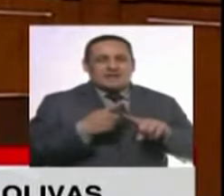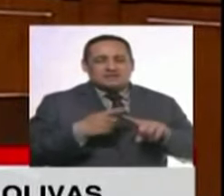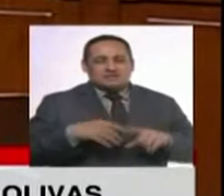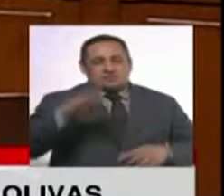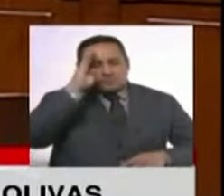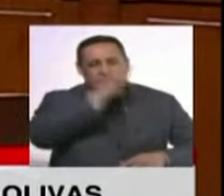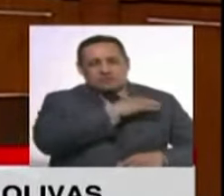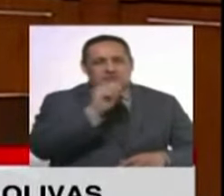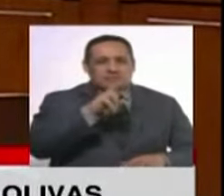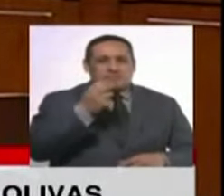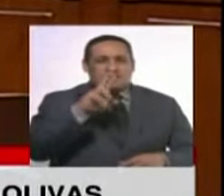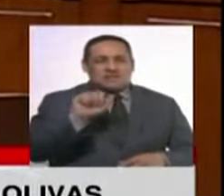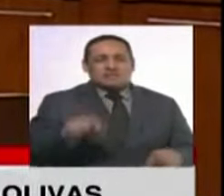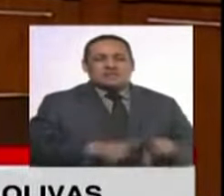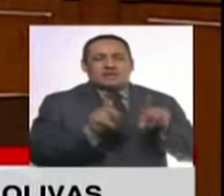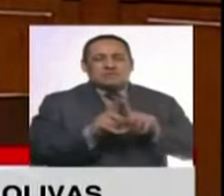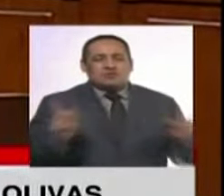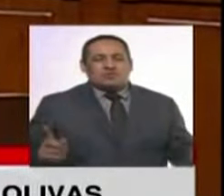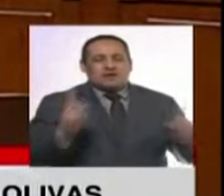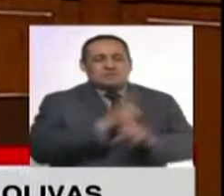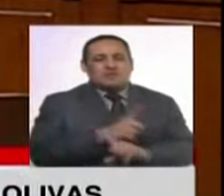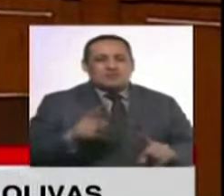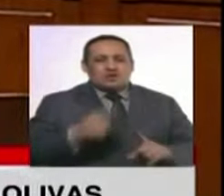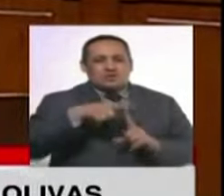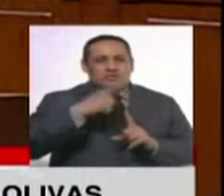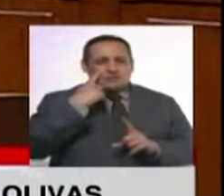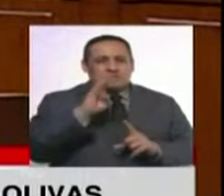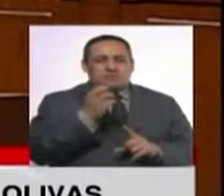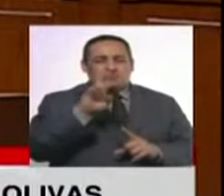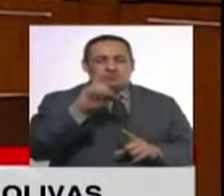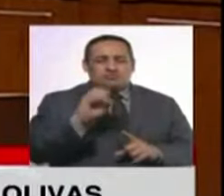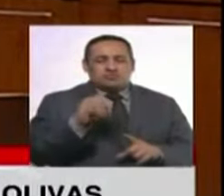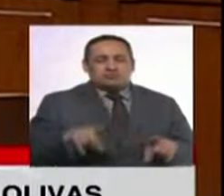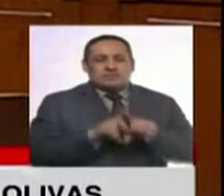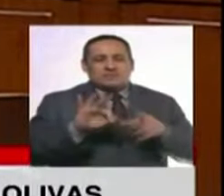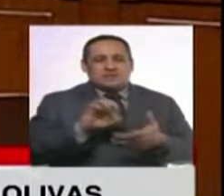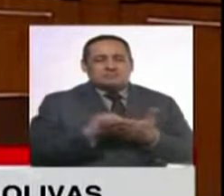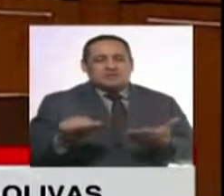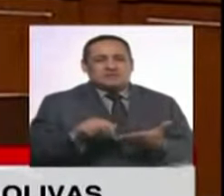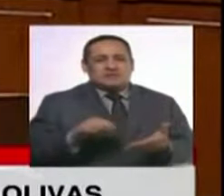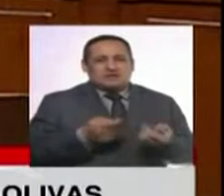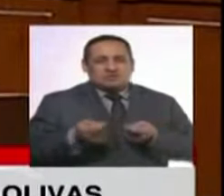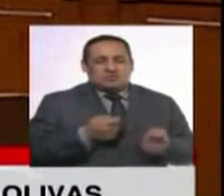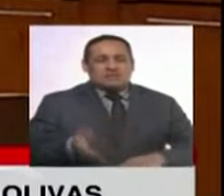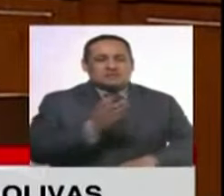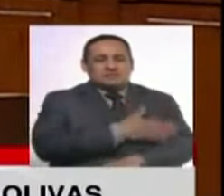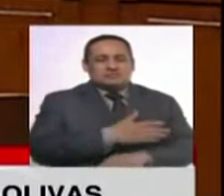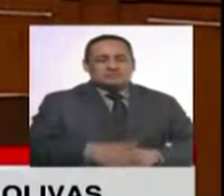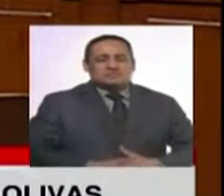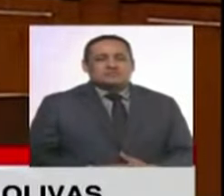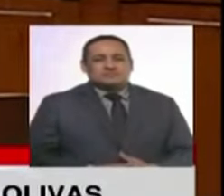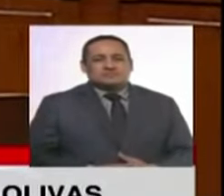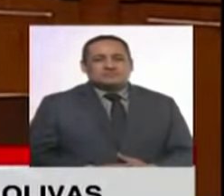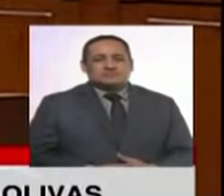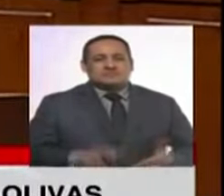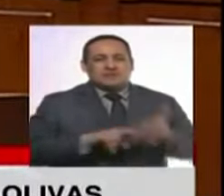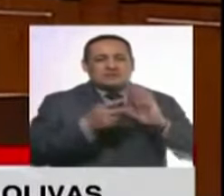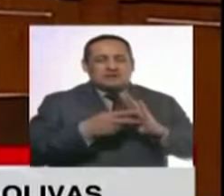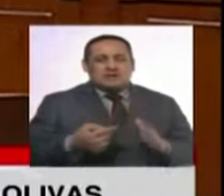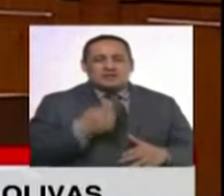general Luis Vera llerena lo relevo al general tripuso en tres meses que tuvo gestión Nacional de divorcio o sea